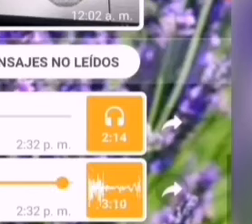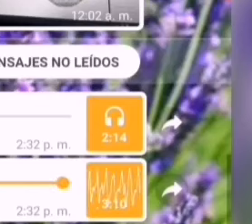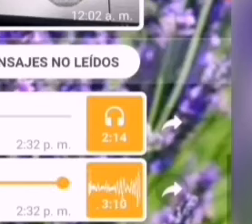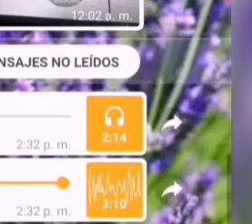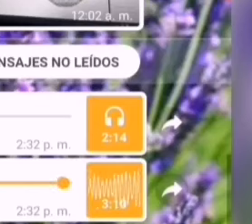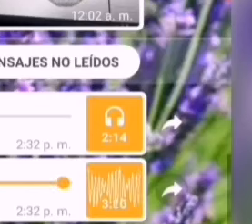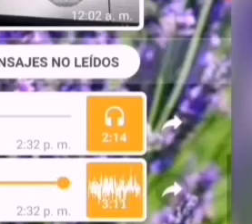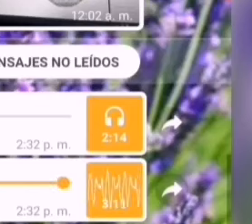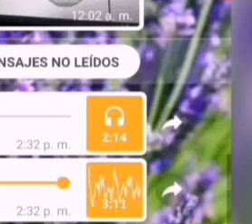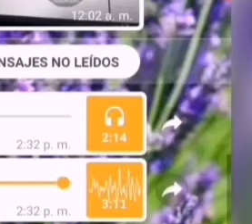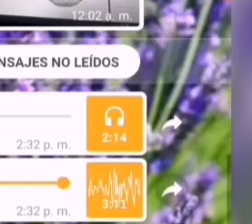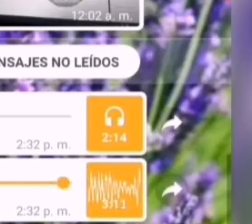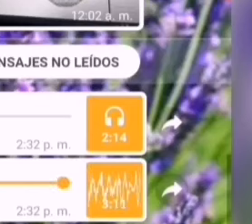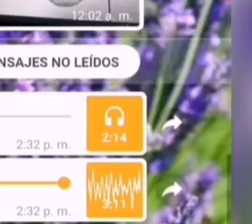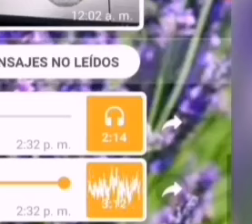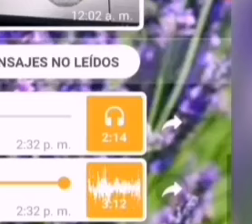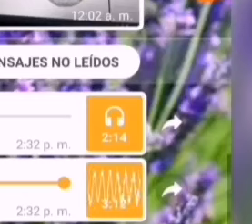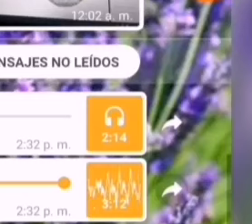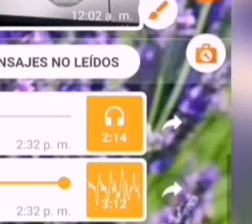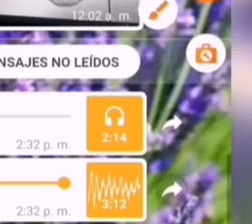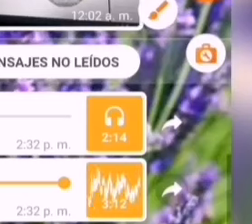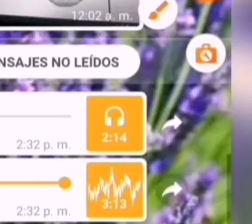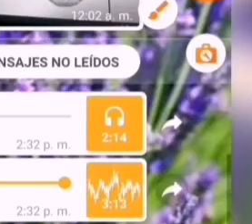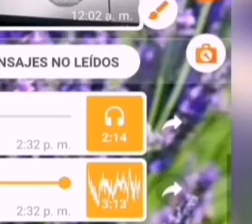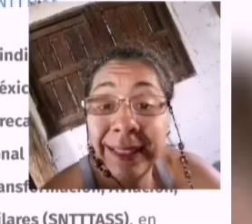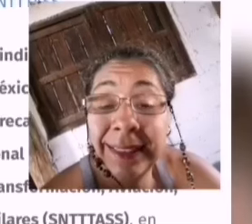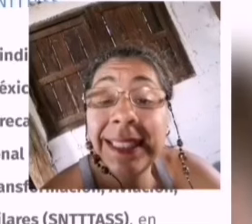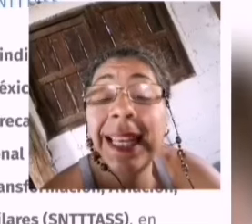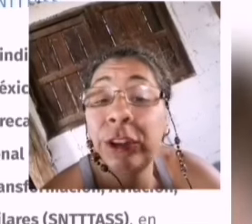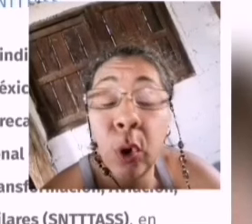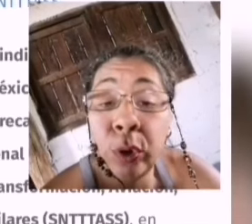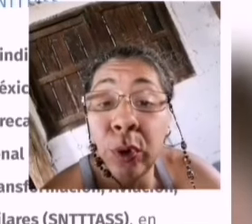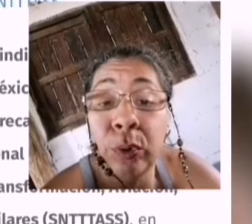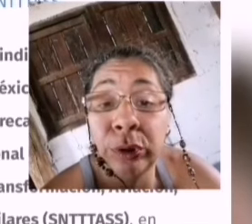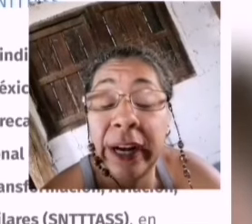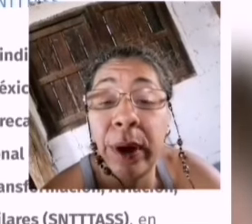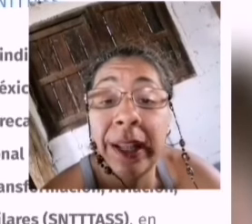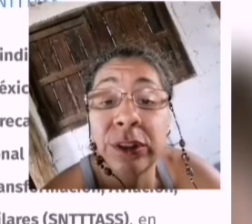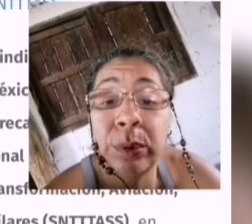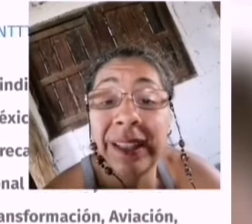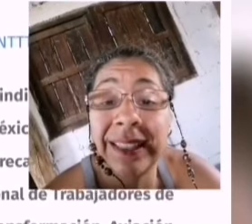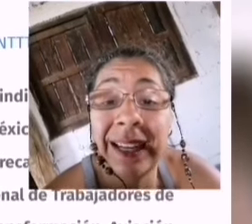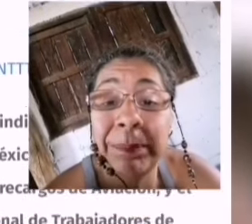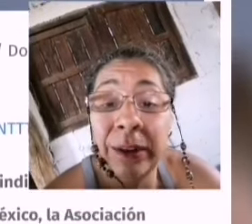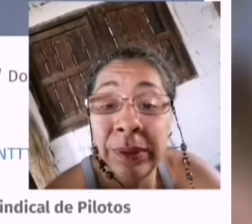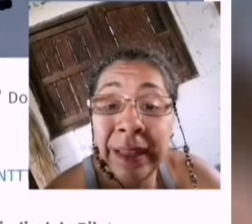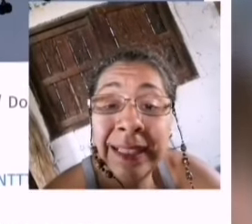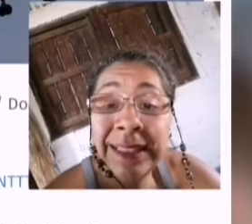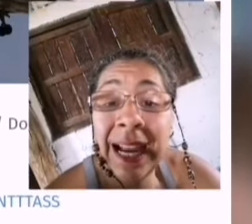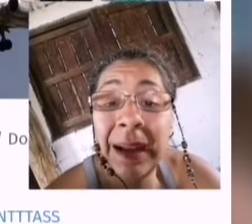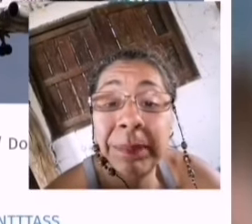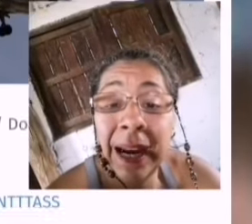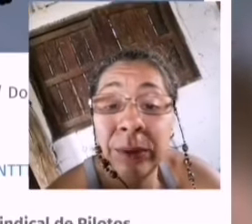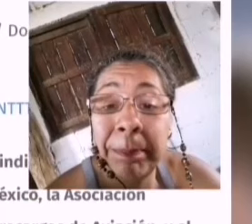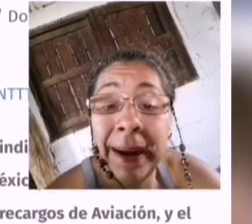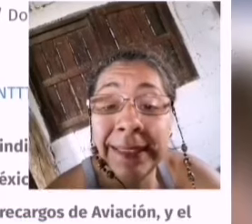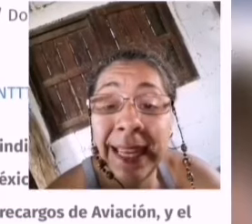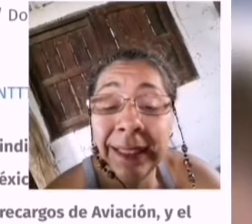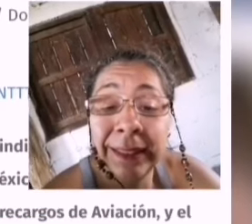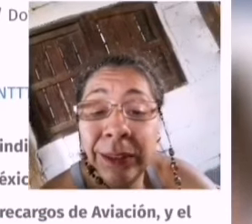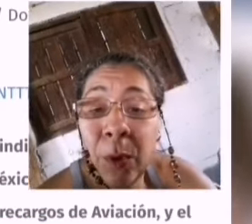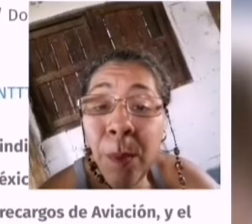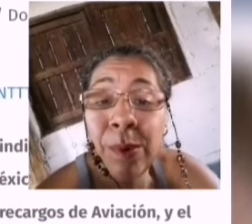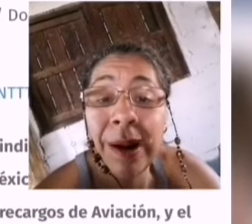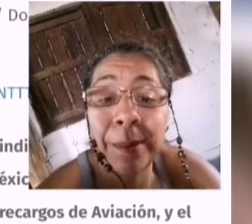y queremos colaborar pues muchas gracias Fidel dice todo lo contrario ahora resulta que ya cambiaron ya cambiaron de